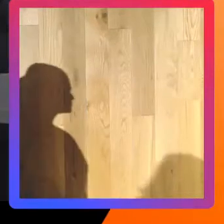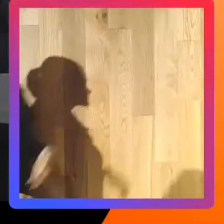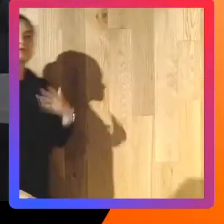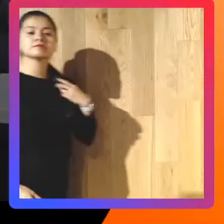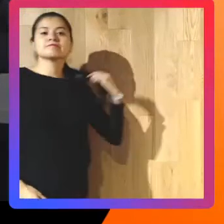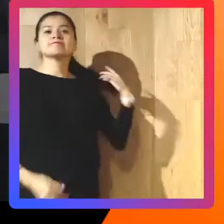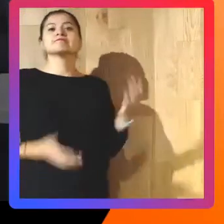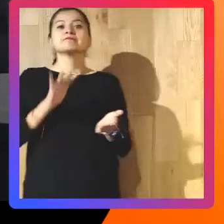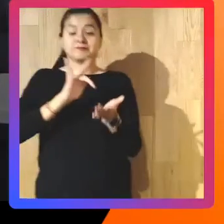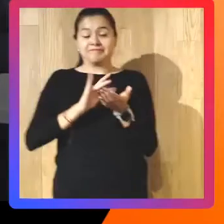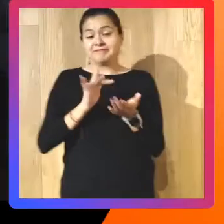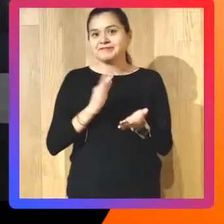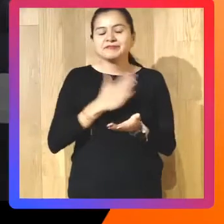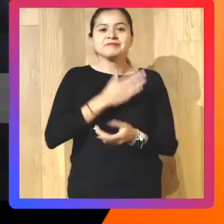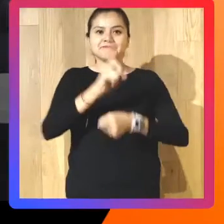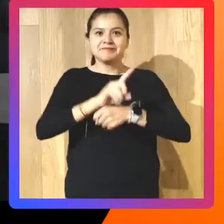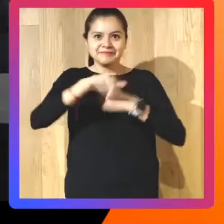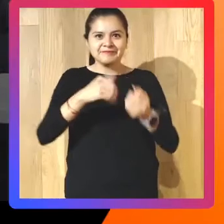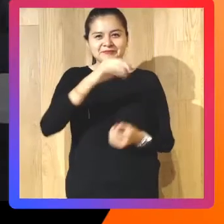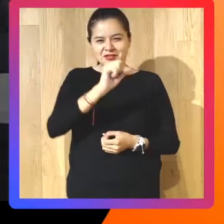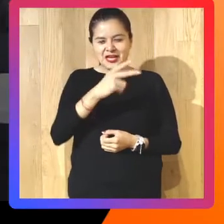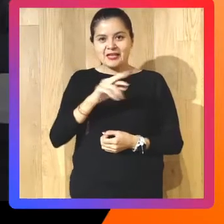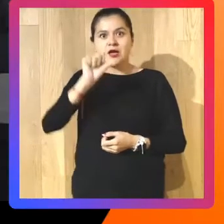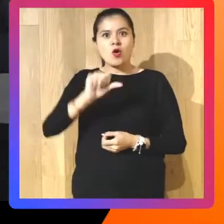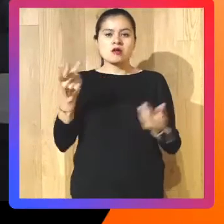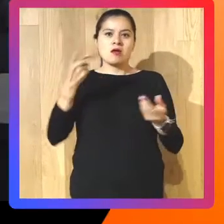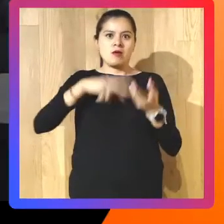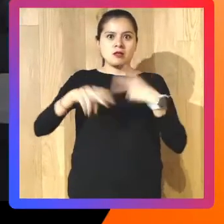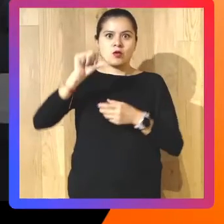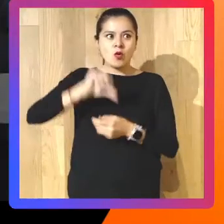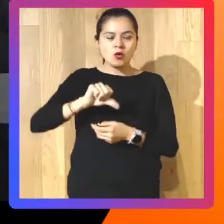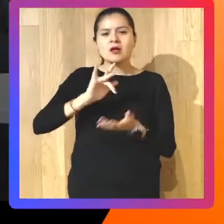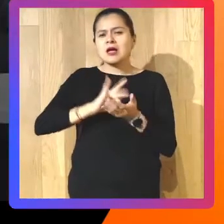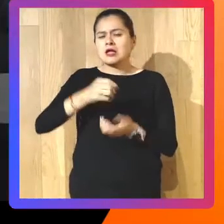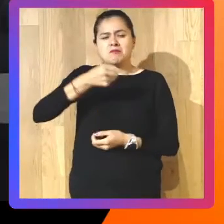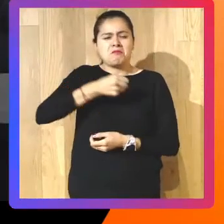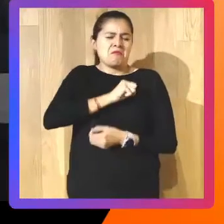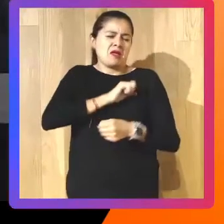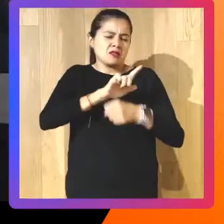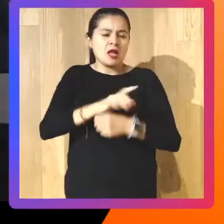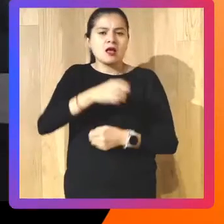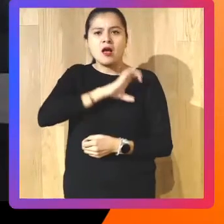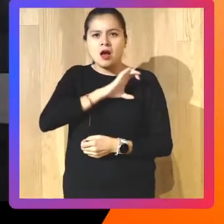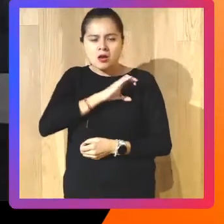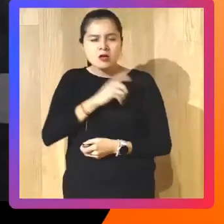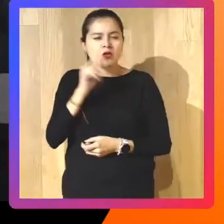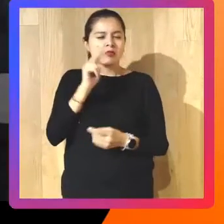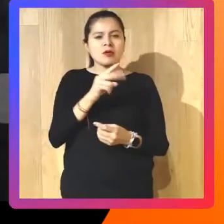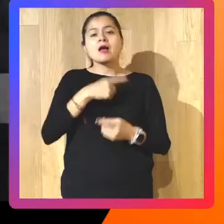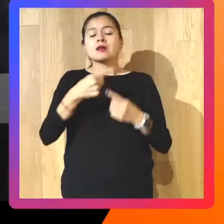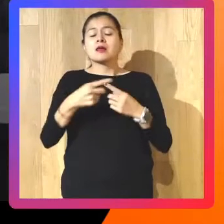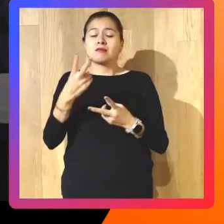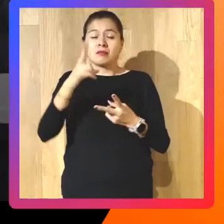días. Gracias, Charcy. Celebro este gran evento y muy especialmente saludo con gran cariño y admiración a quienes